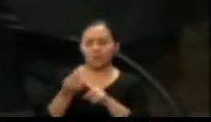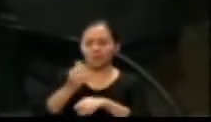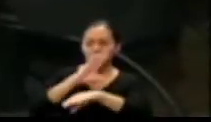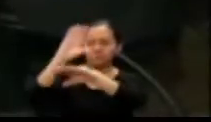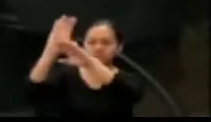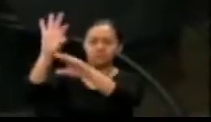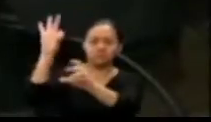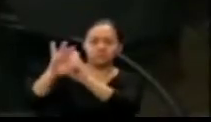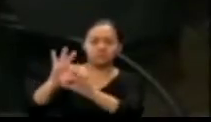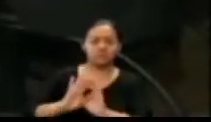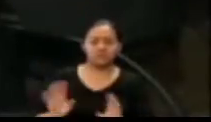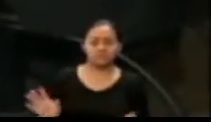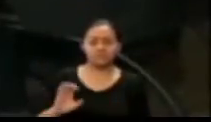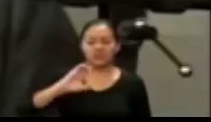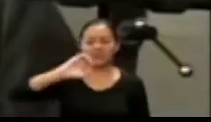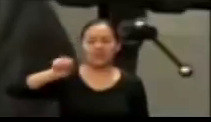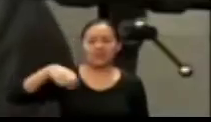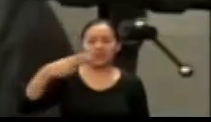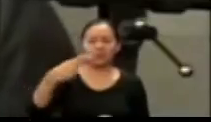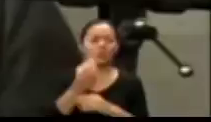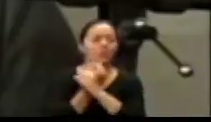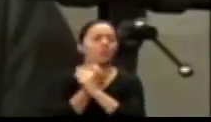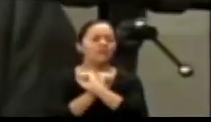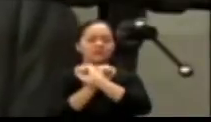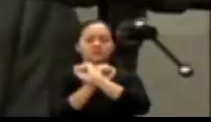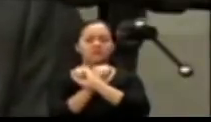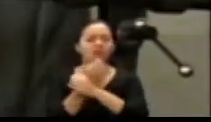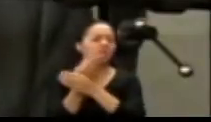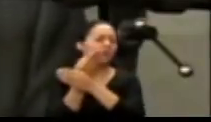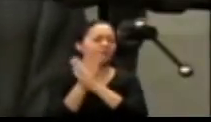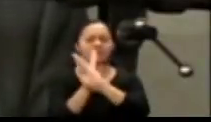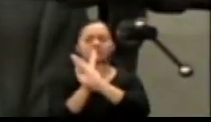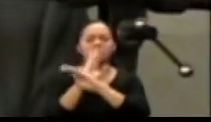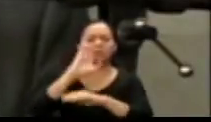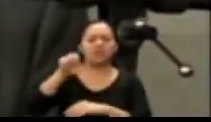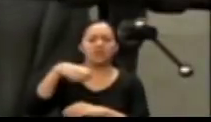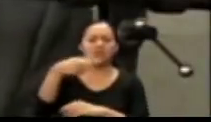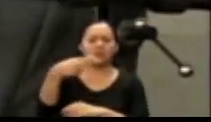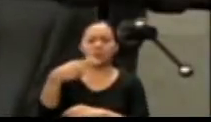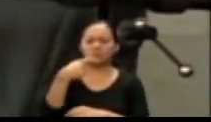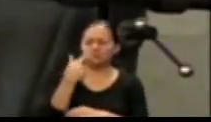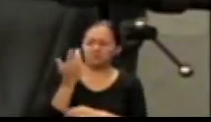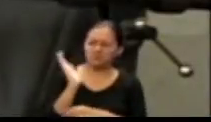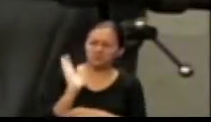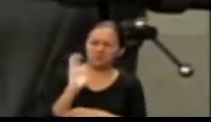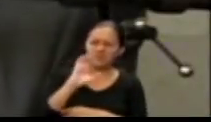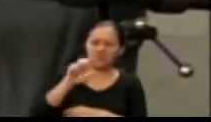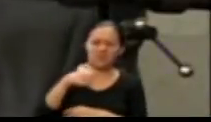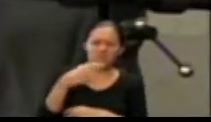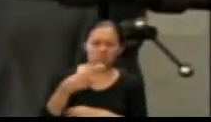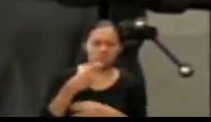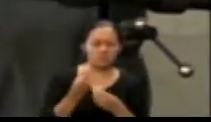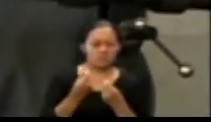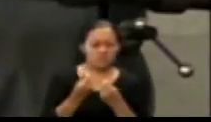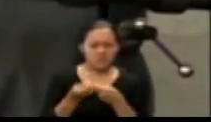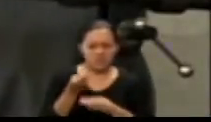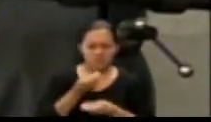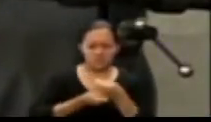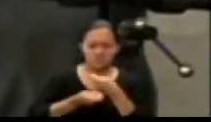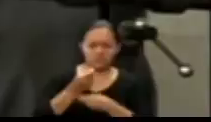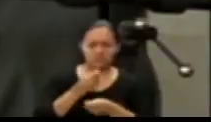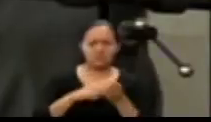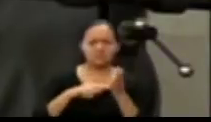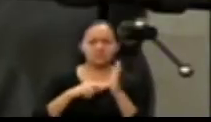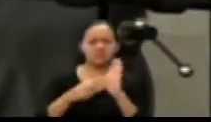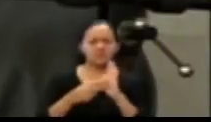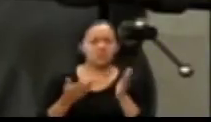y tratan de defender el euro como si el euro fuera una moneda. El euro no es una moneda en Europa, es una forma de gobierno que sirve exclusivamente para